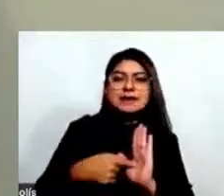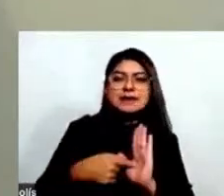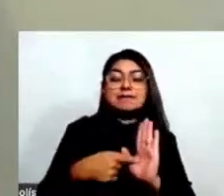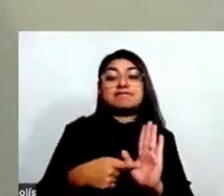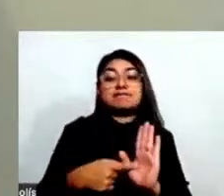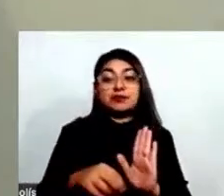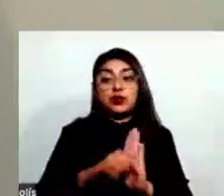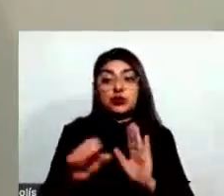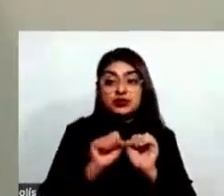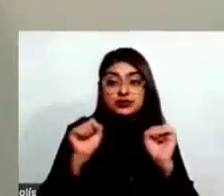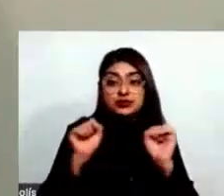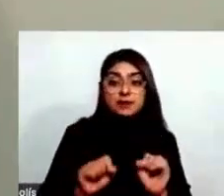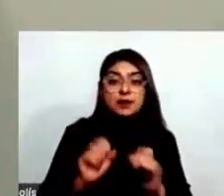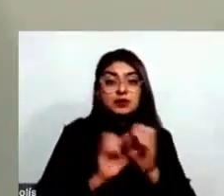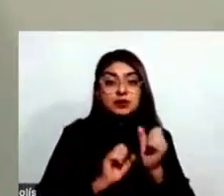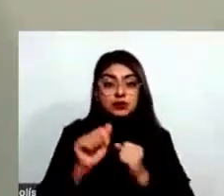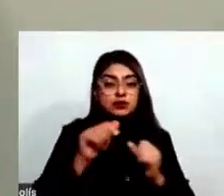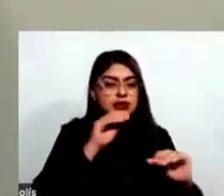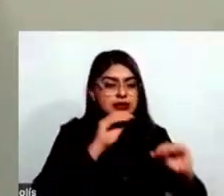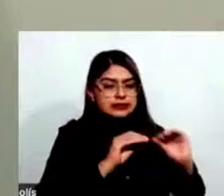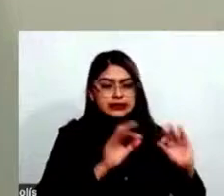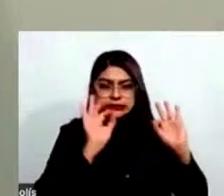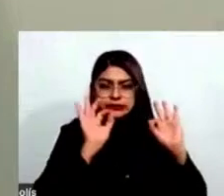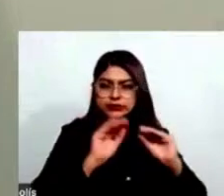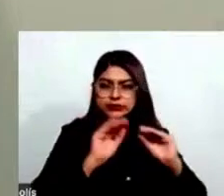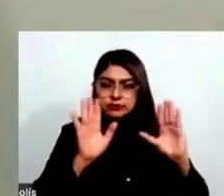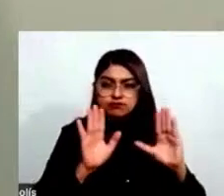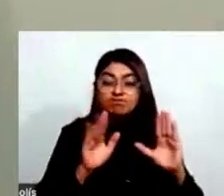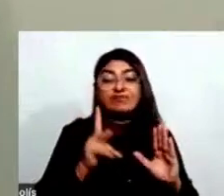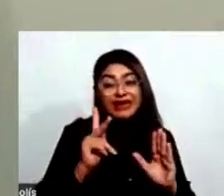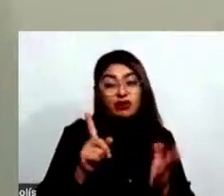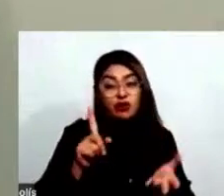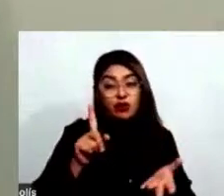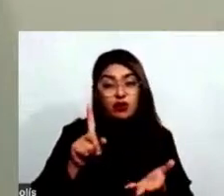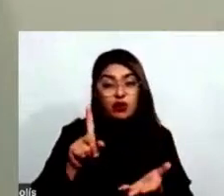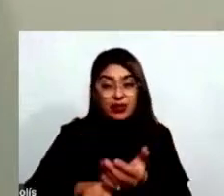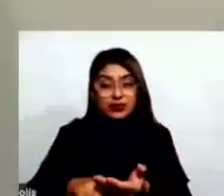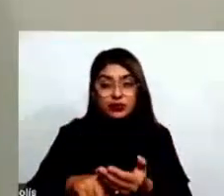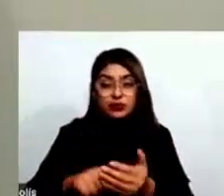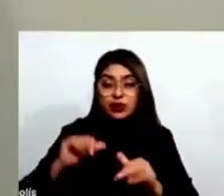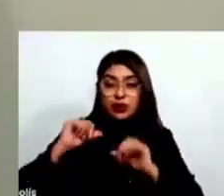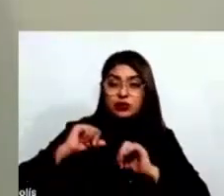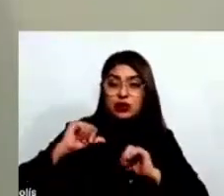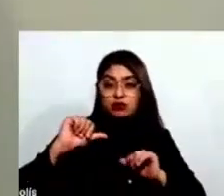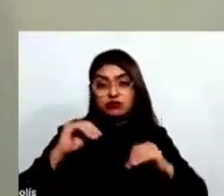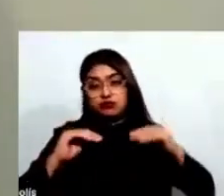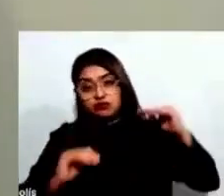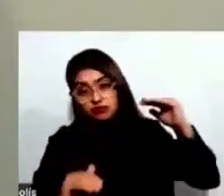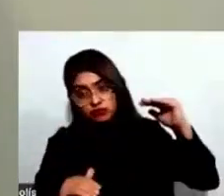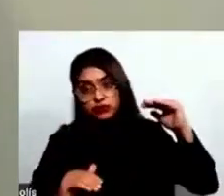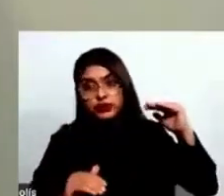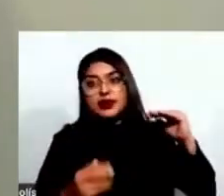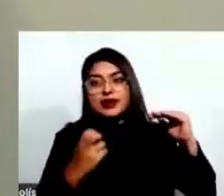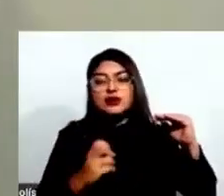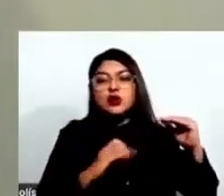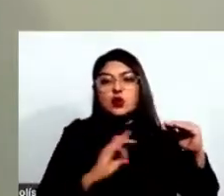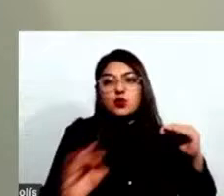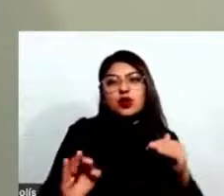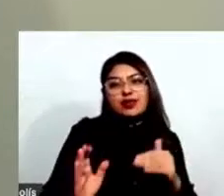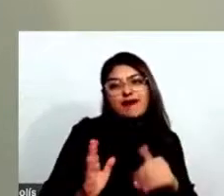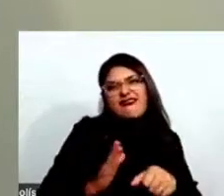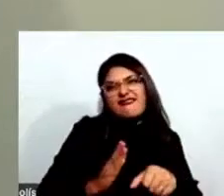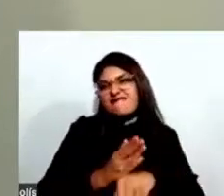la disparidad real del poder puede pasar por encima de este. Recordemos